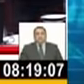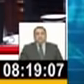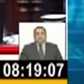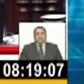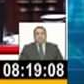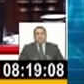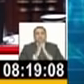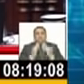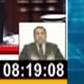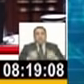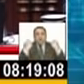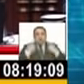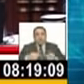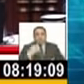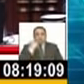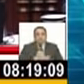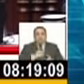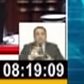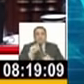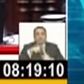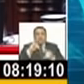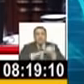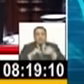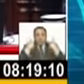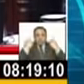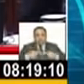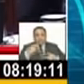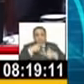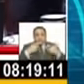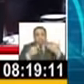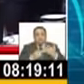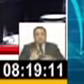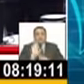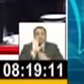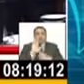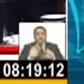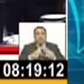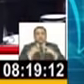congresista, ayer se escuchaban rumores de que ya se estaban